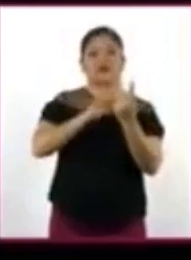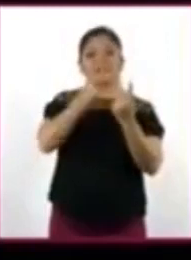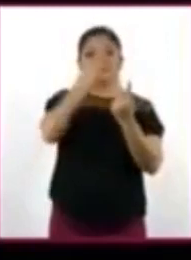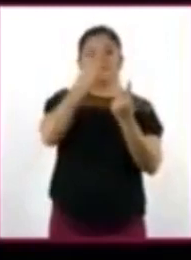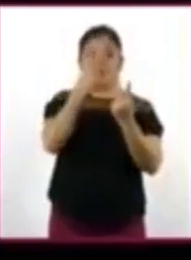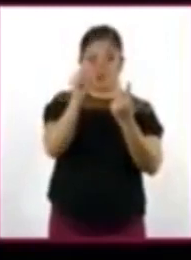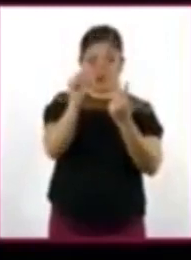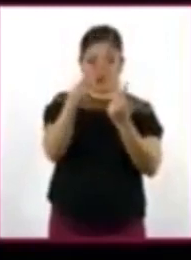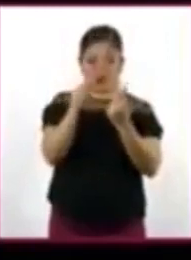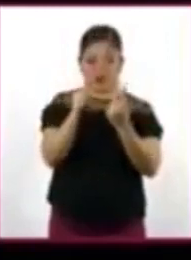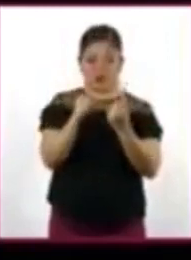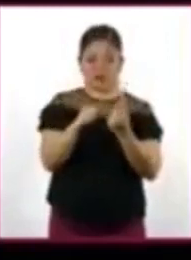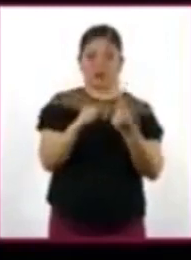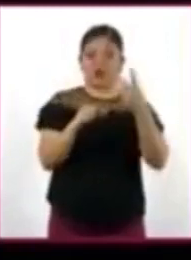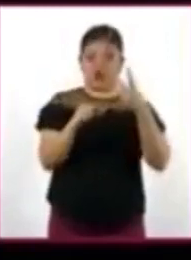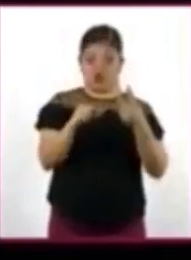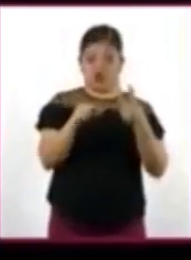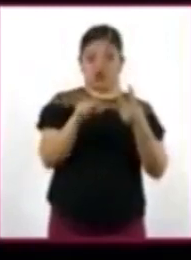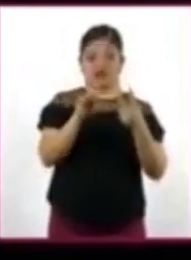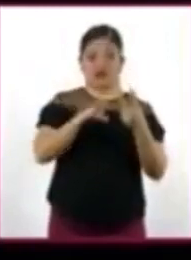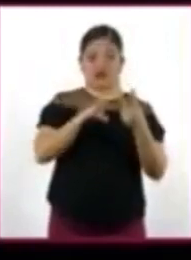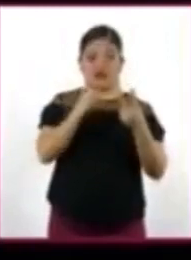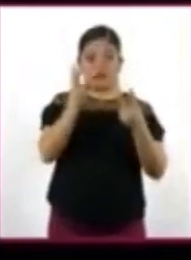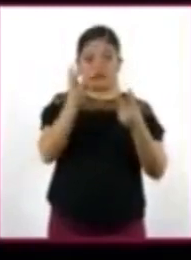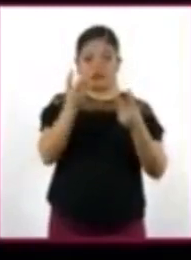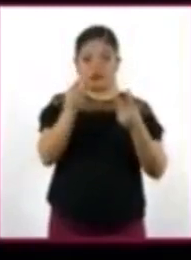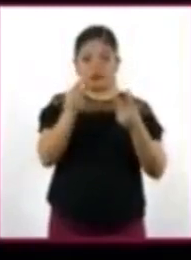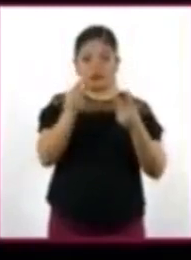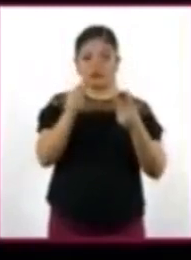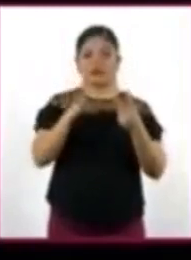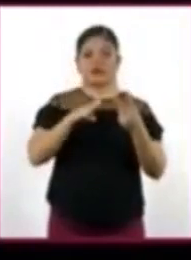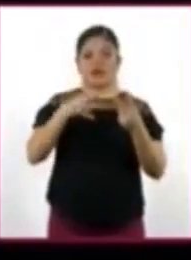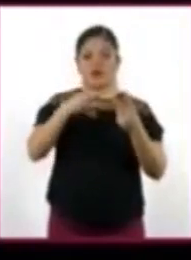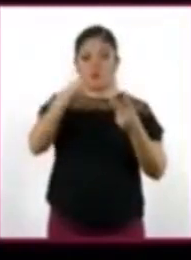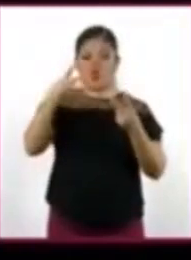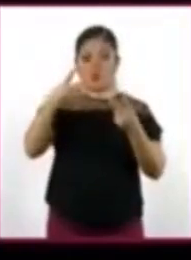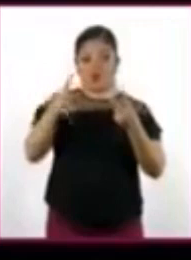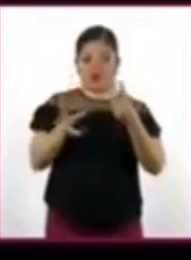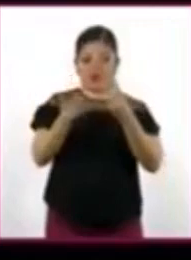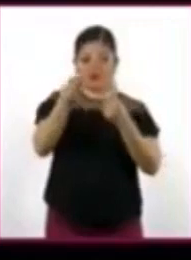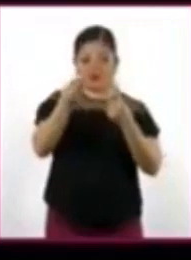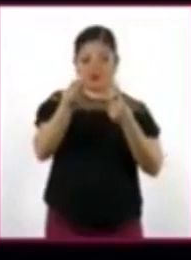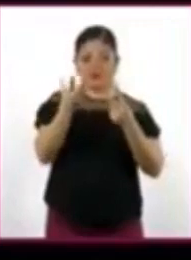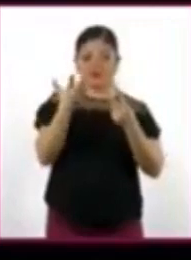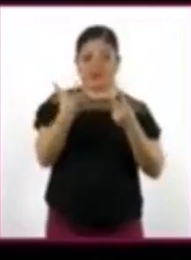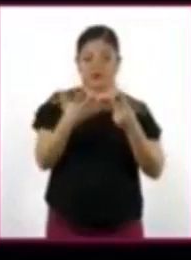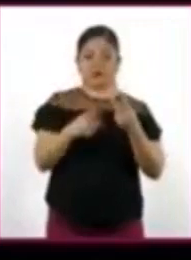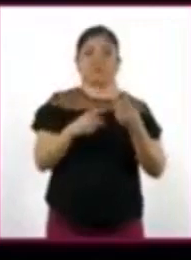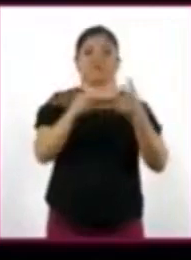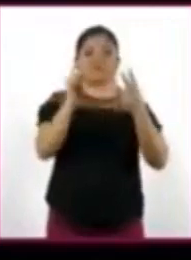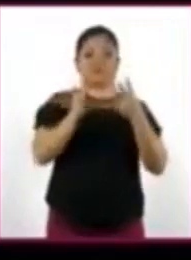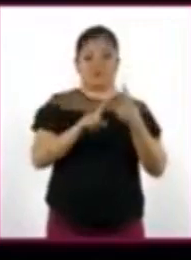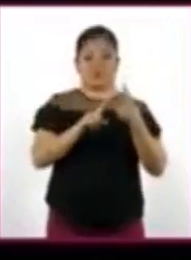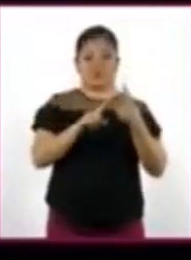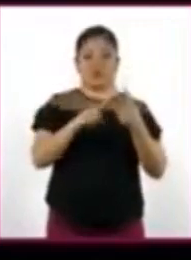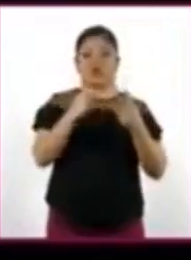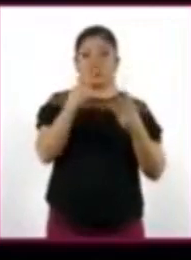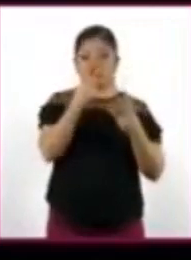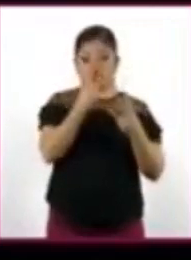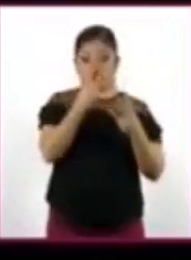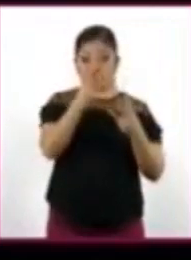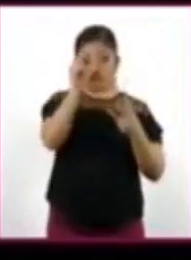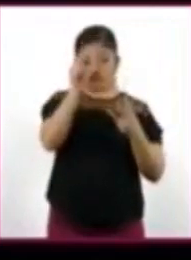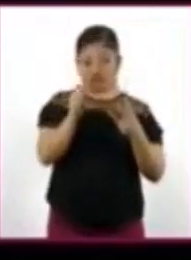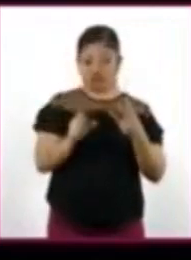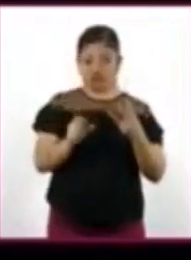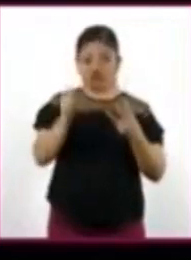condición inicial. Cuando x valía 2 tenemos una hilera o una columna de 4 bloques. Cuando x vale 3 tenemos 2 hileras de